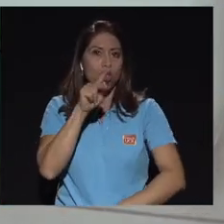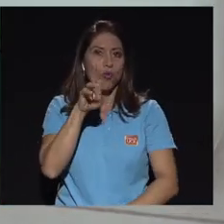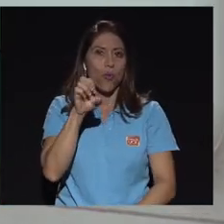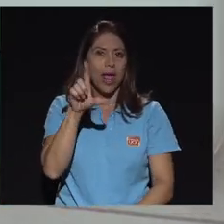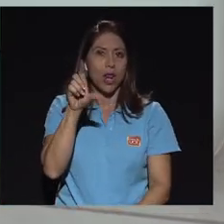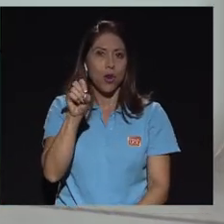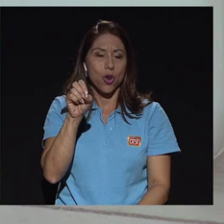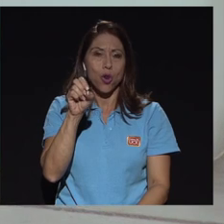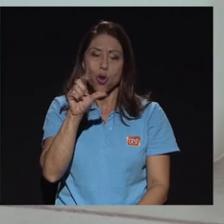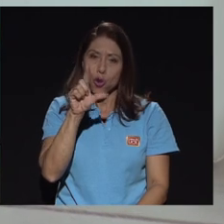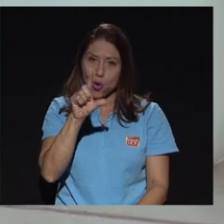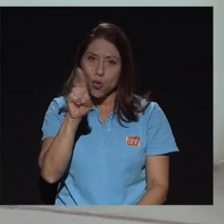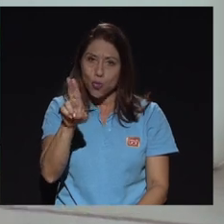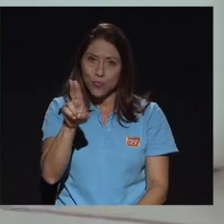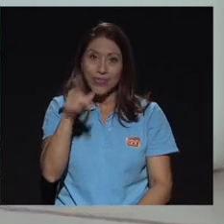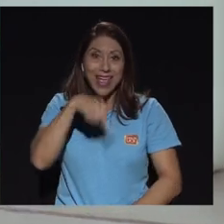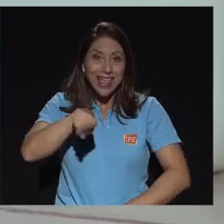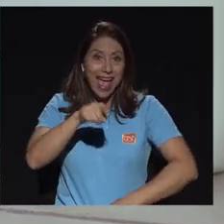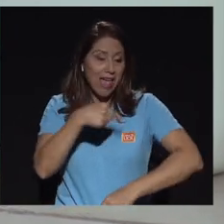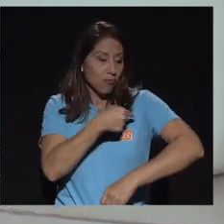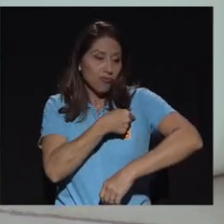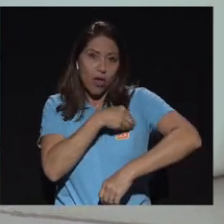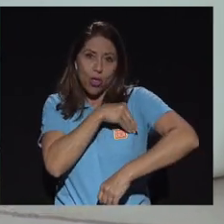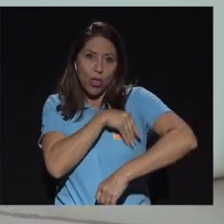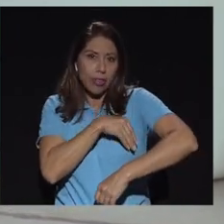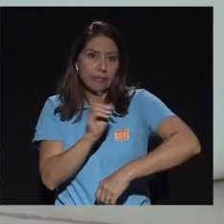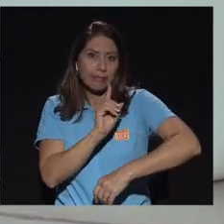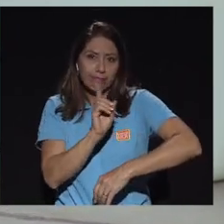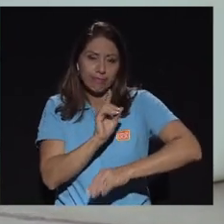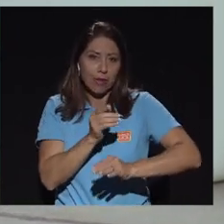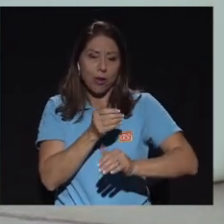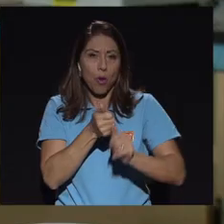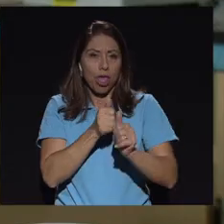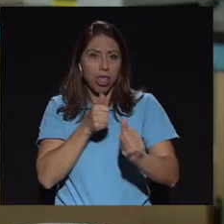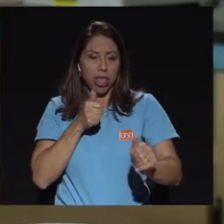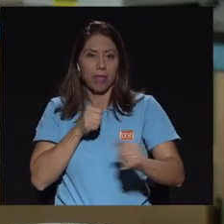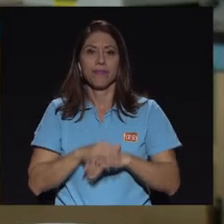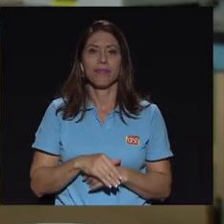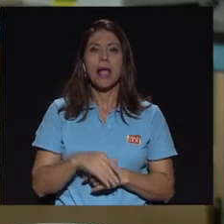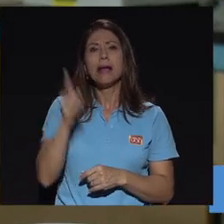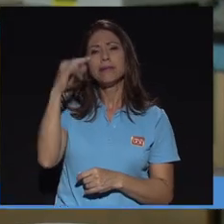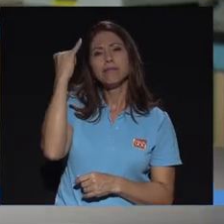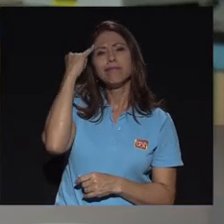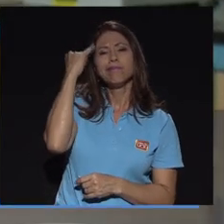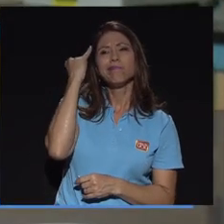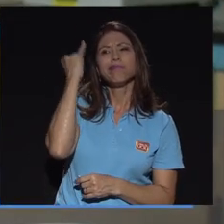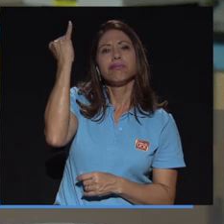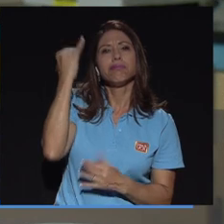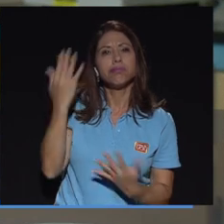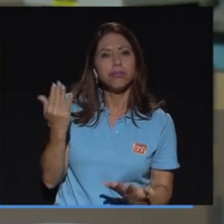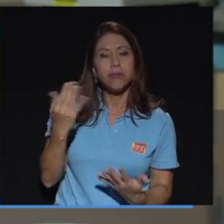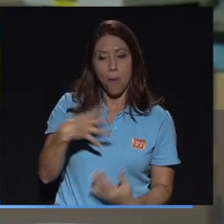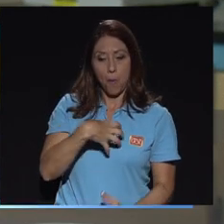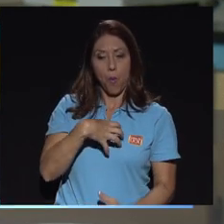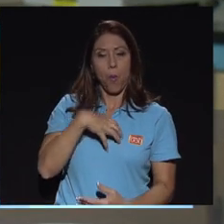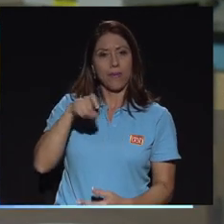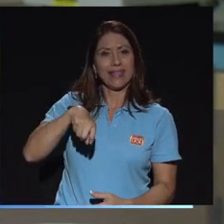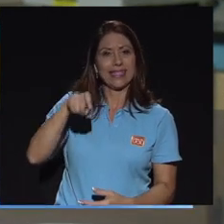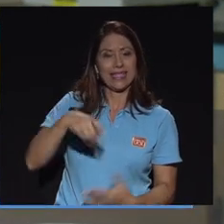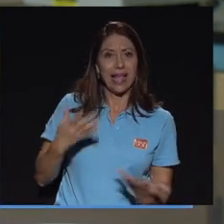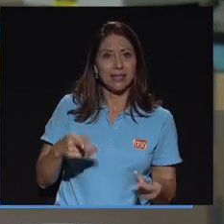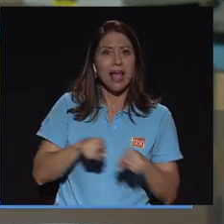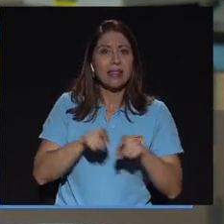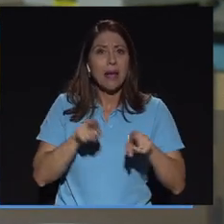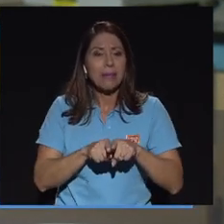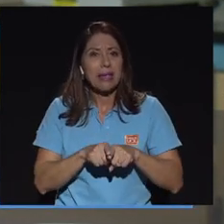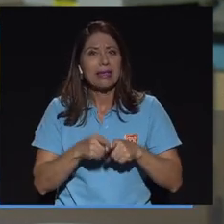un desodorante que retrasa el crecimiento del vello en esta zona. Surgió al pensar en nuestras propias necesidades y en lo